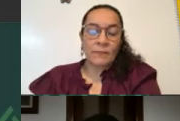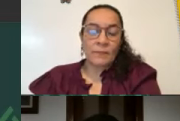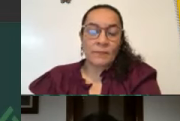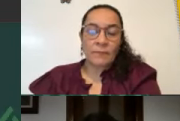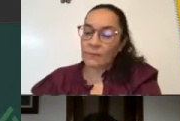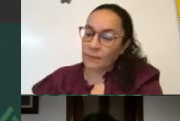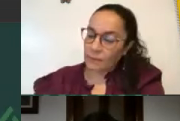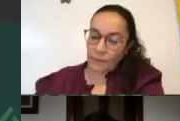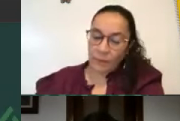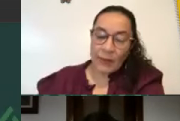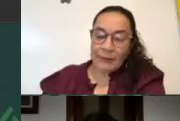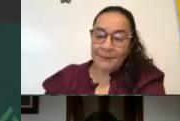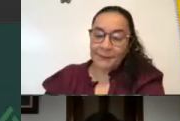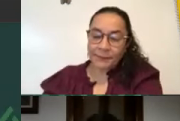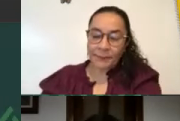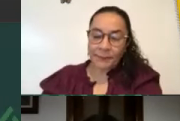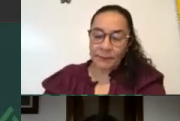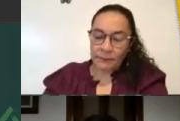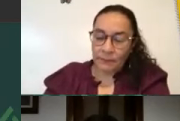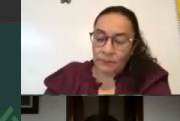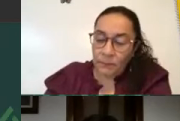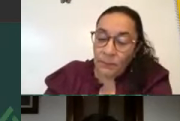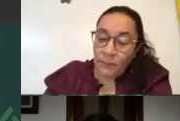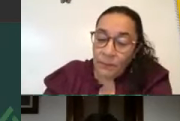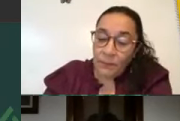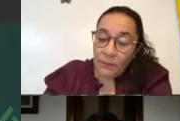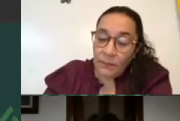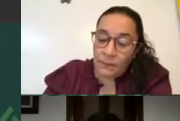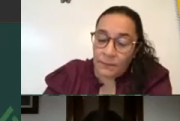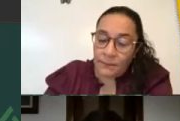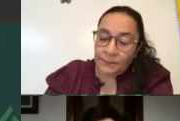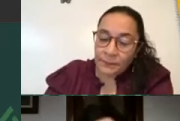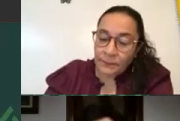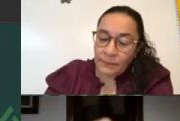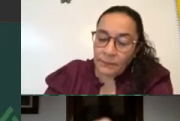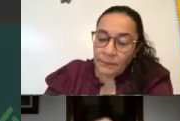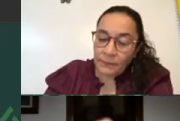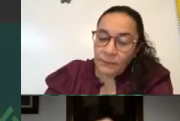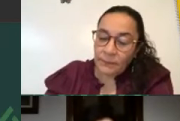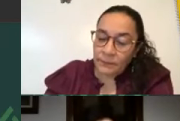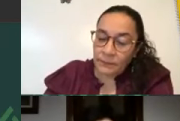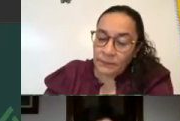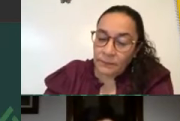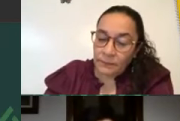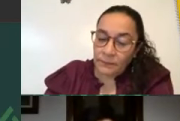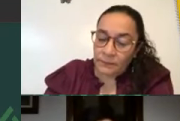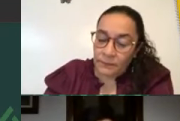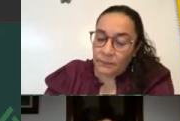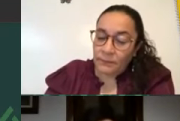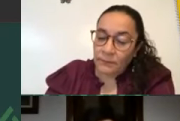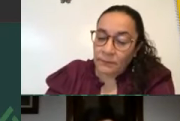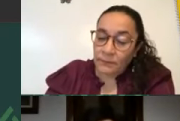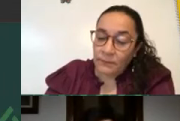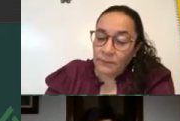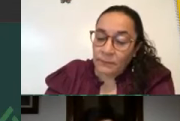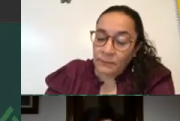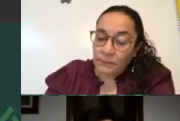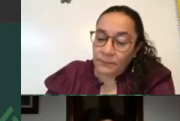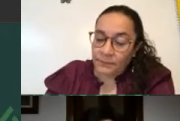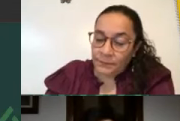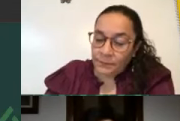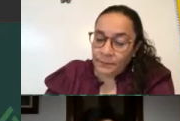del país. Para el 2021 mantendremos esta posición, para lo cual se consolidará su capacidad de